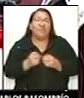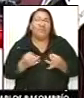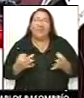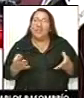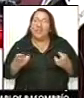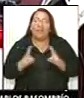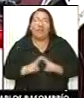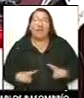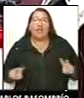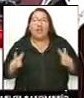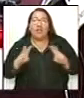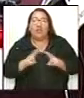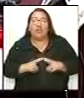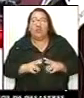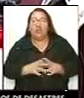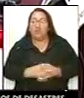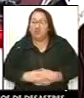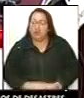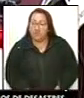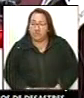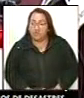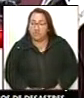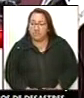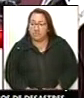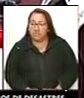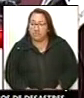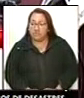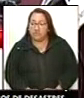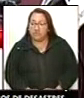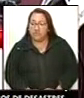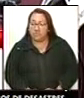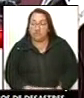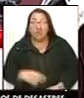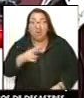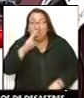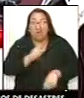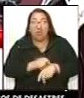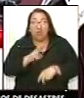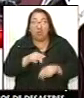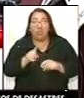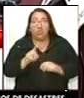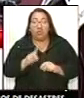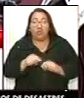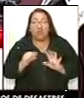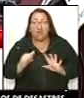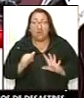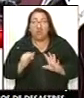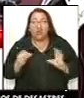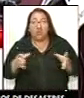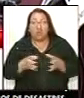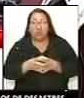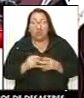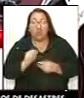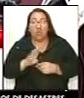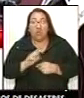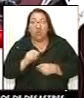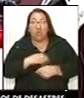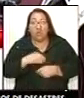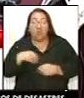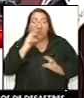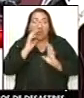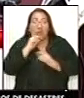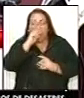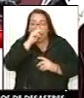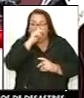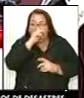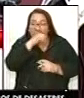es valorativa. En el periodo 2001-2006, bancadas de 4 miembros, por ejemplo,